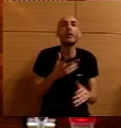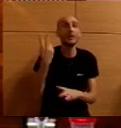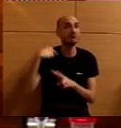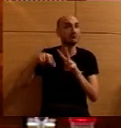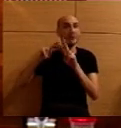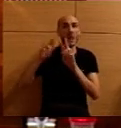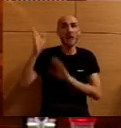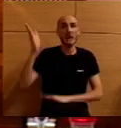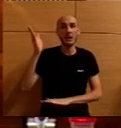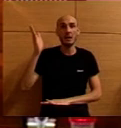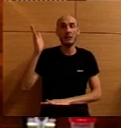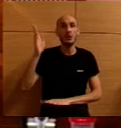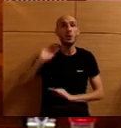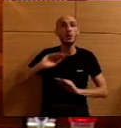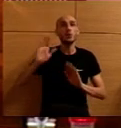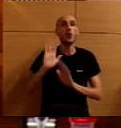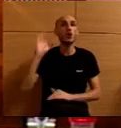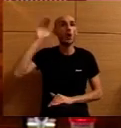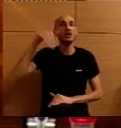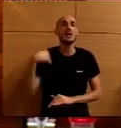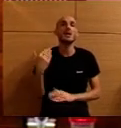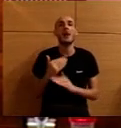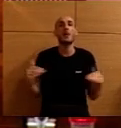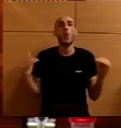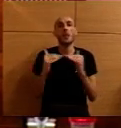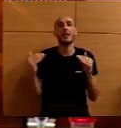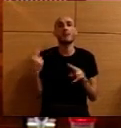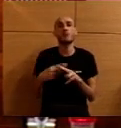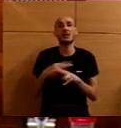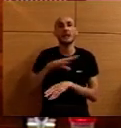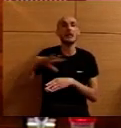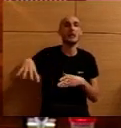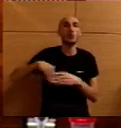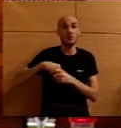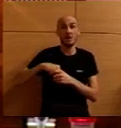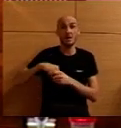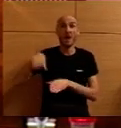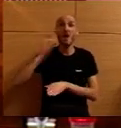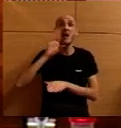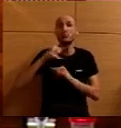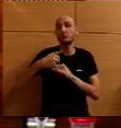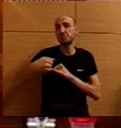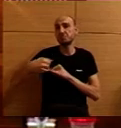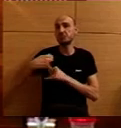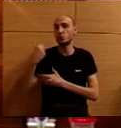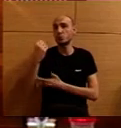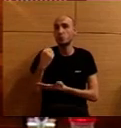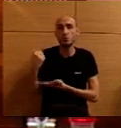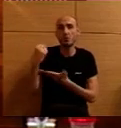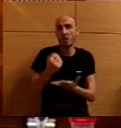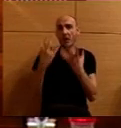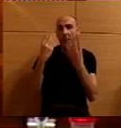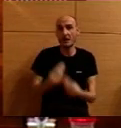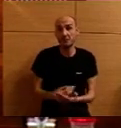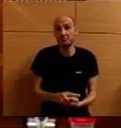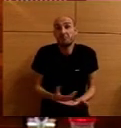desde la Consellería de Igualdad y Políticas Inclusivas, con todas las líneas de ayudas que le he mencionado anteriormente. Mire, yo es que creo que al